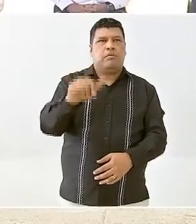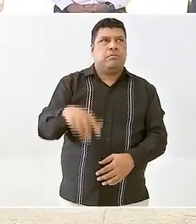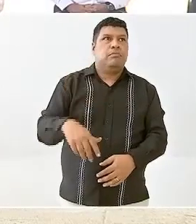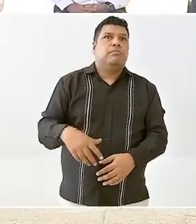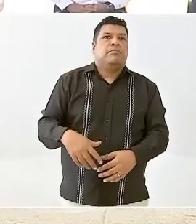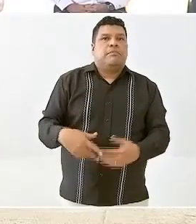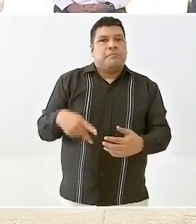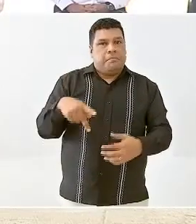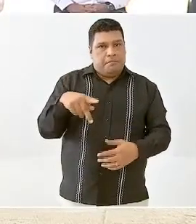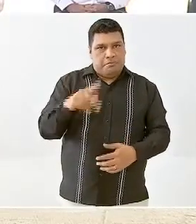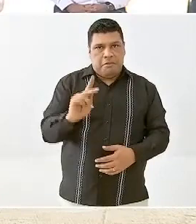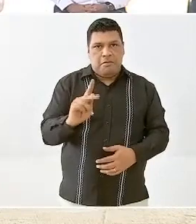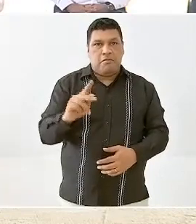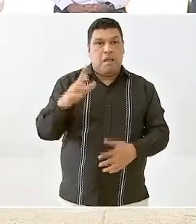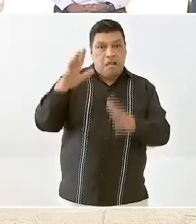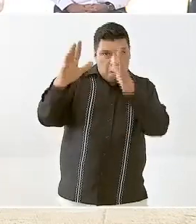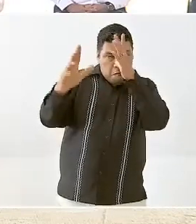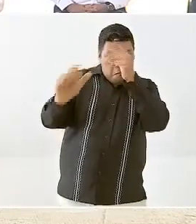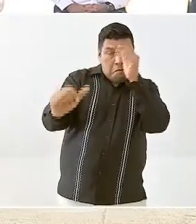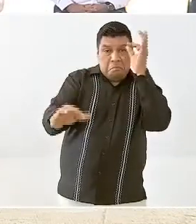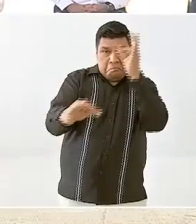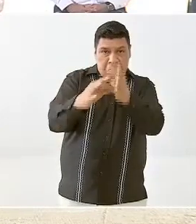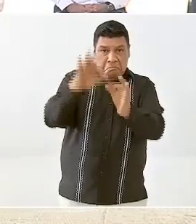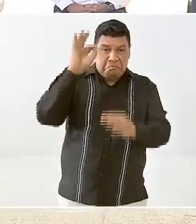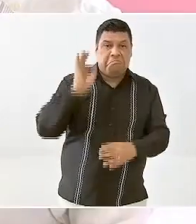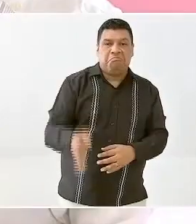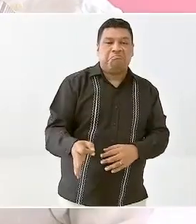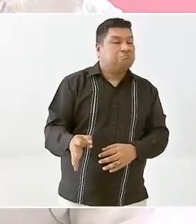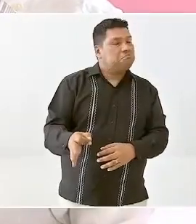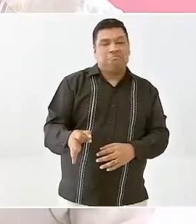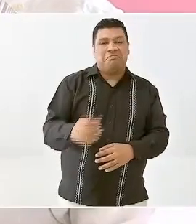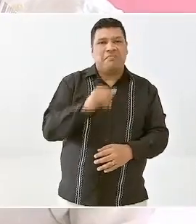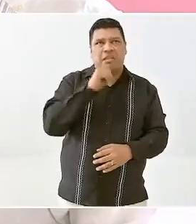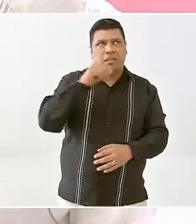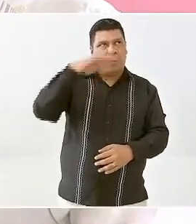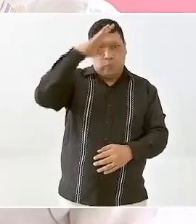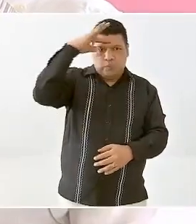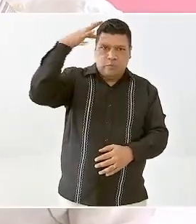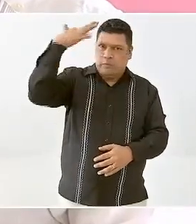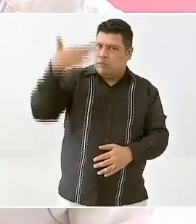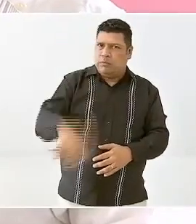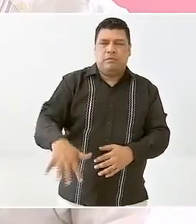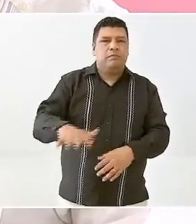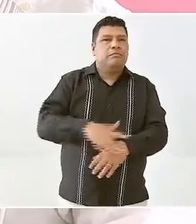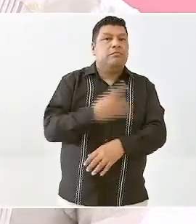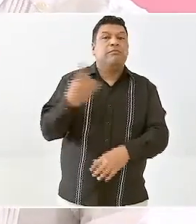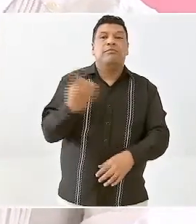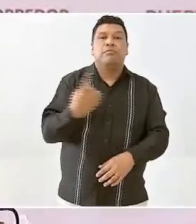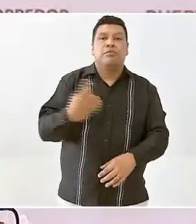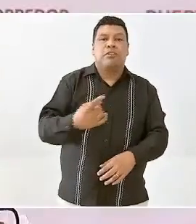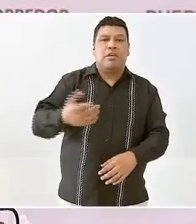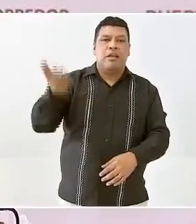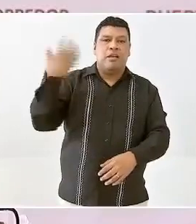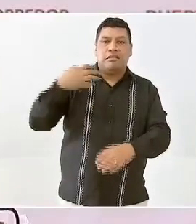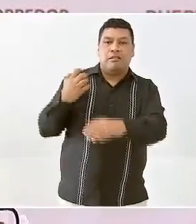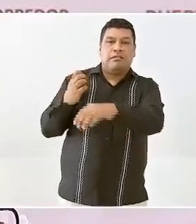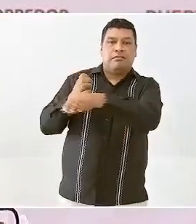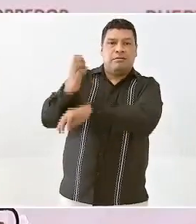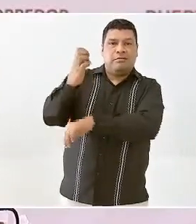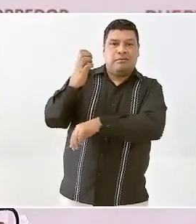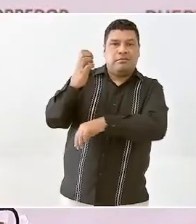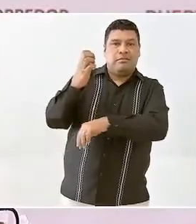Afortunadamente no se aprobó ese tratado en el Senado de Estados